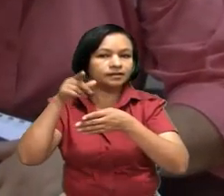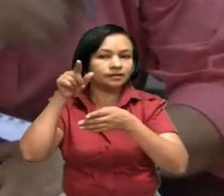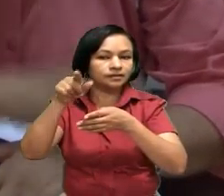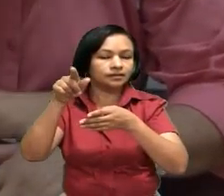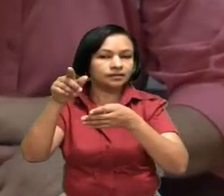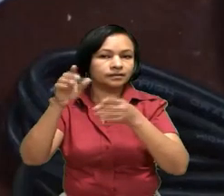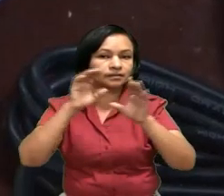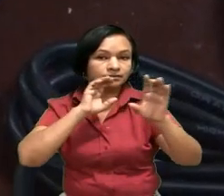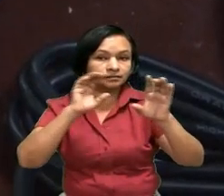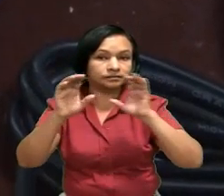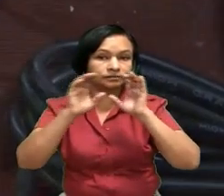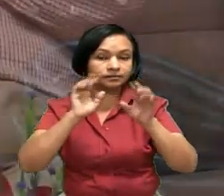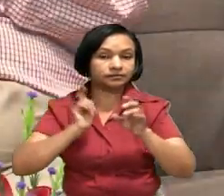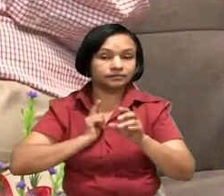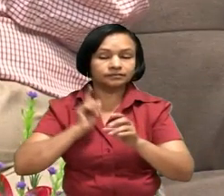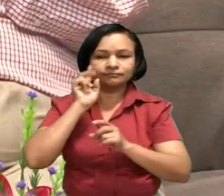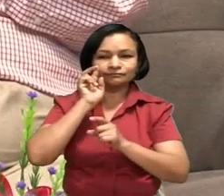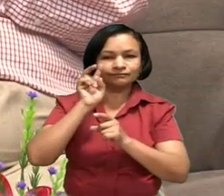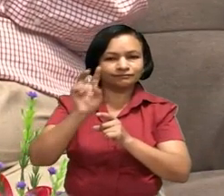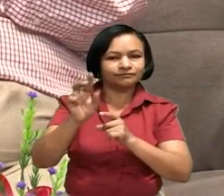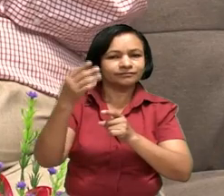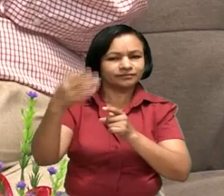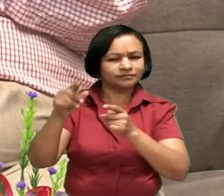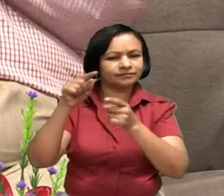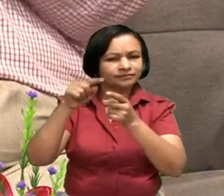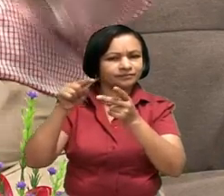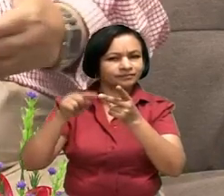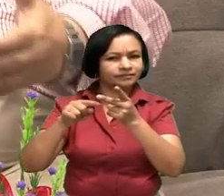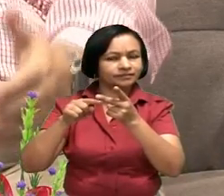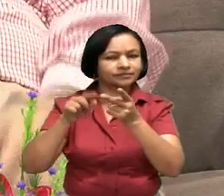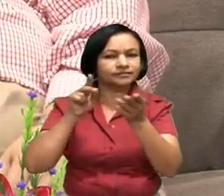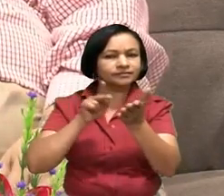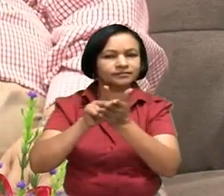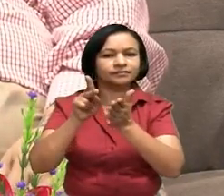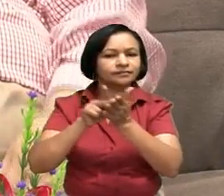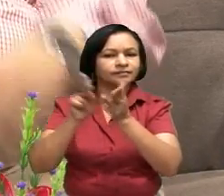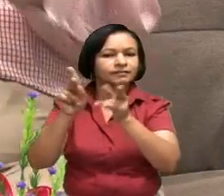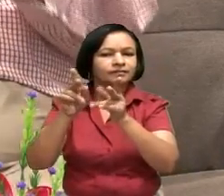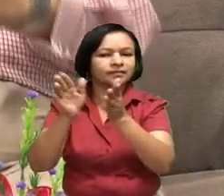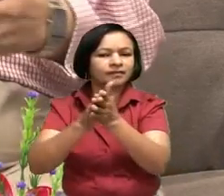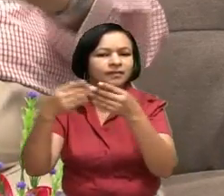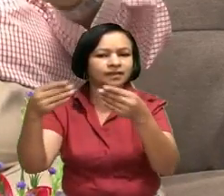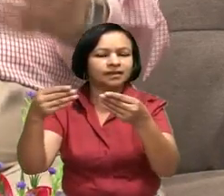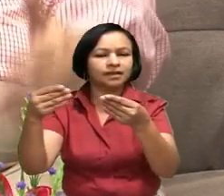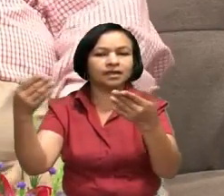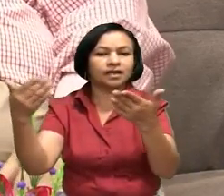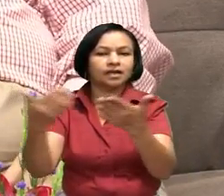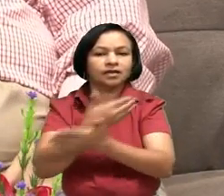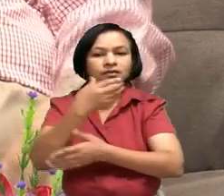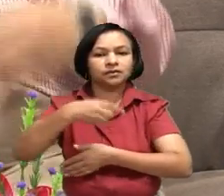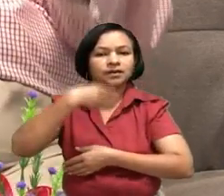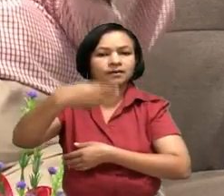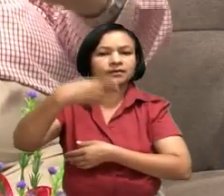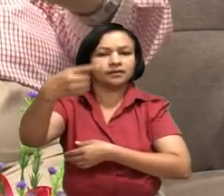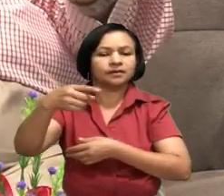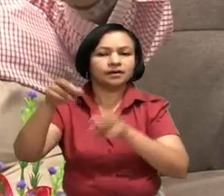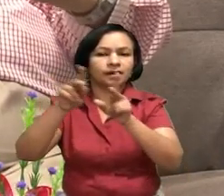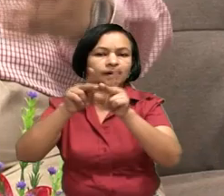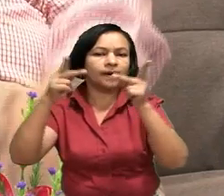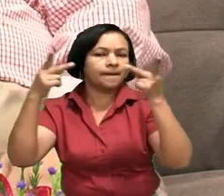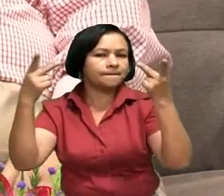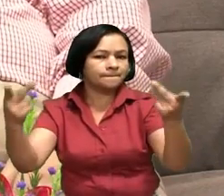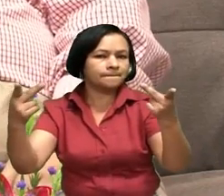de que yo los identificó partidos de papel el nuevo diario por ejemplo la prensa